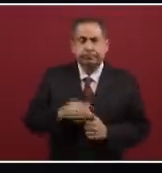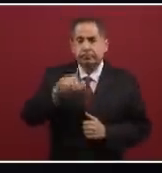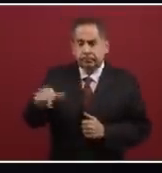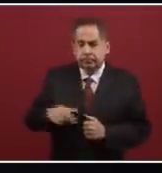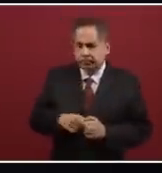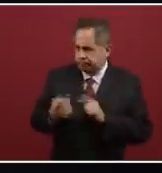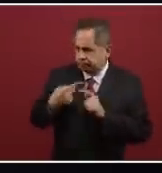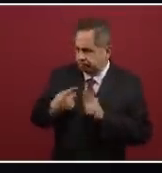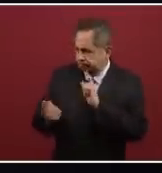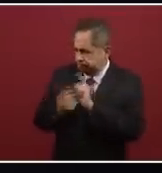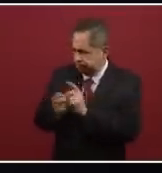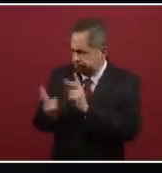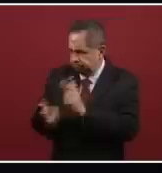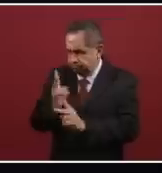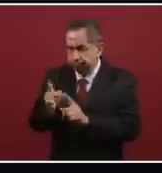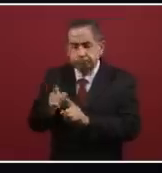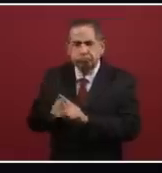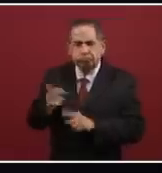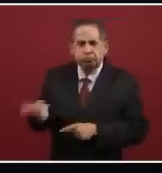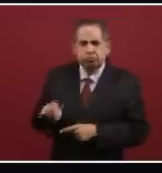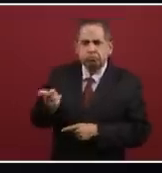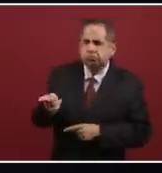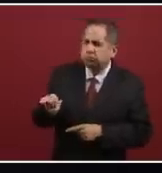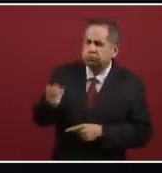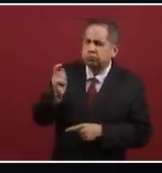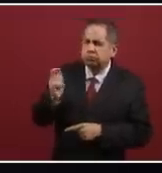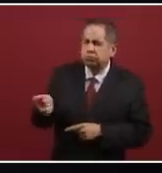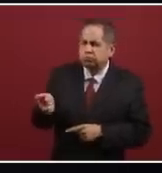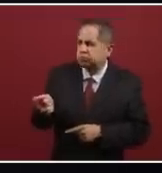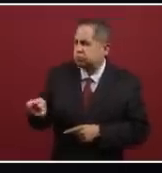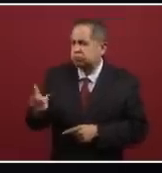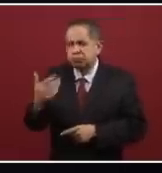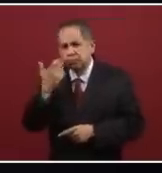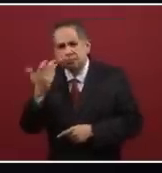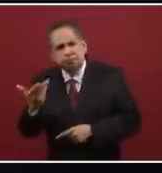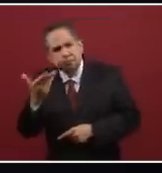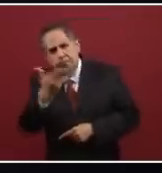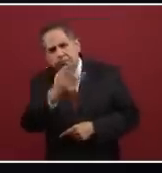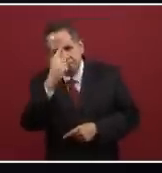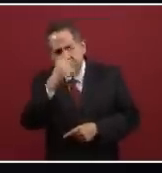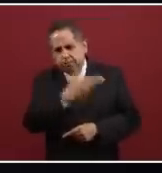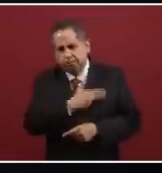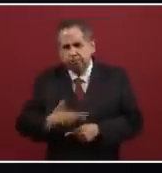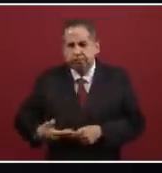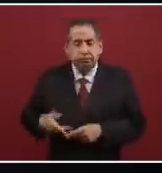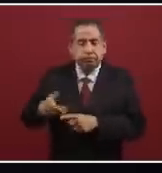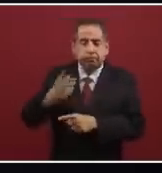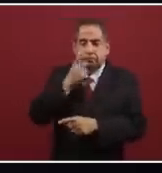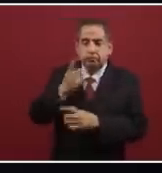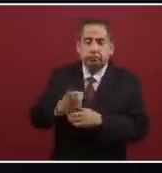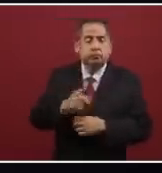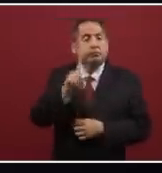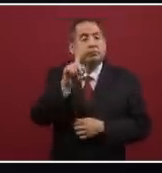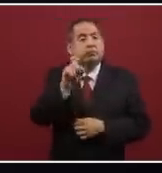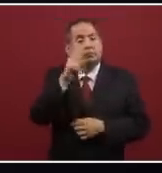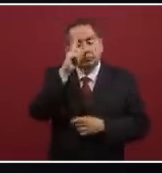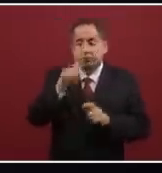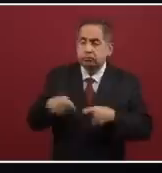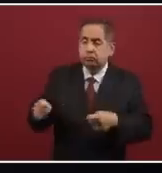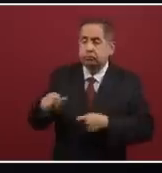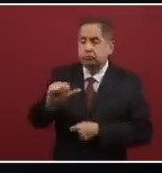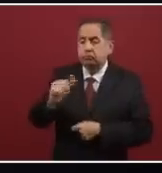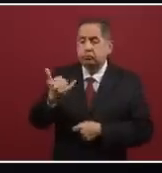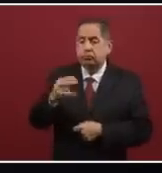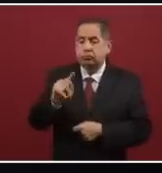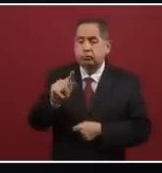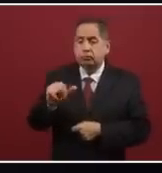entrevistamos a la persona y le preguntamos qué le pediría al presidente. Y dijo: agua para Ayutla. La población